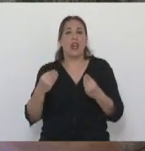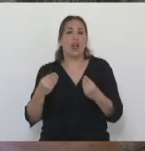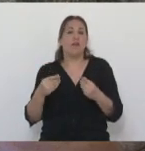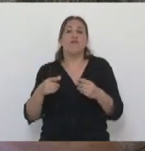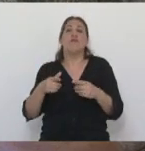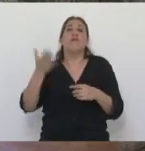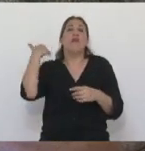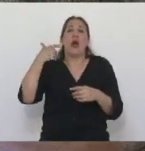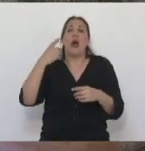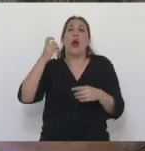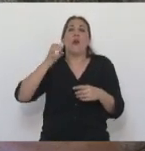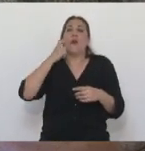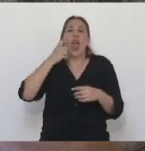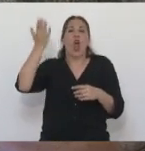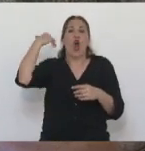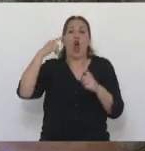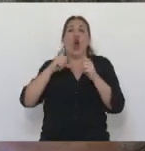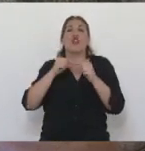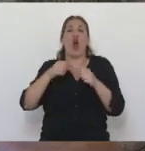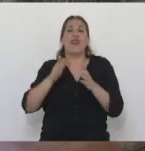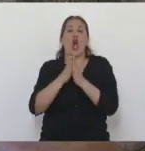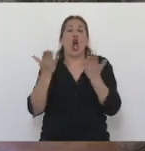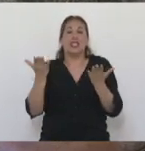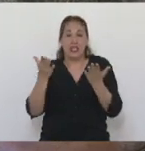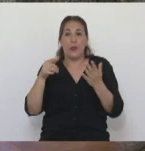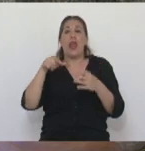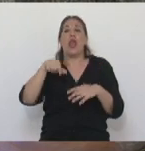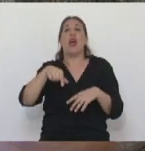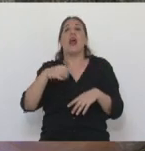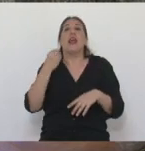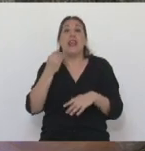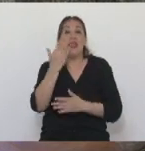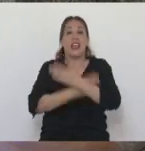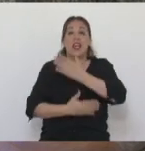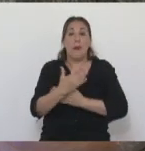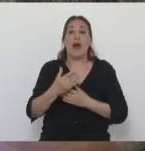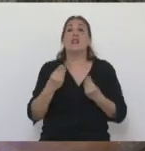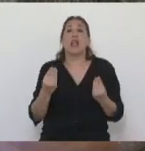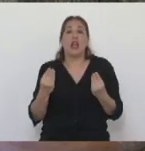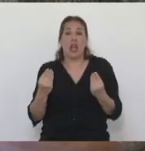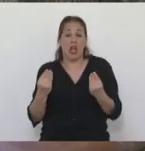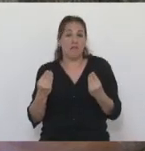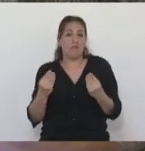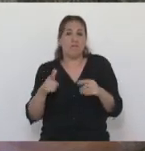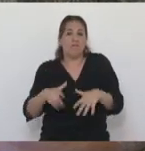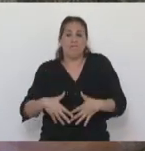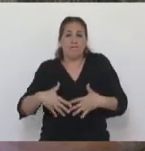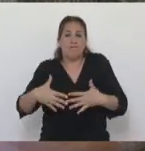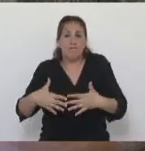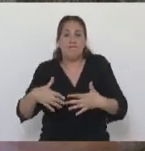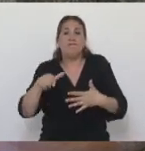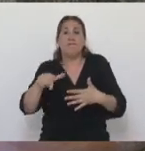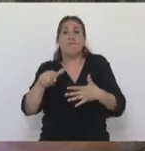Código Civil en que la capacidad o la incapacidad se concebían en términos absolutos. En